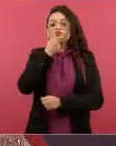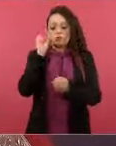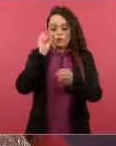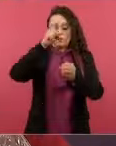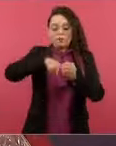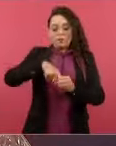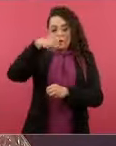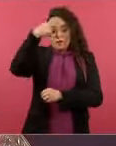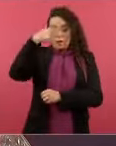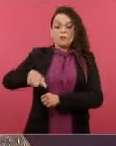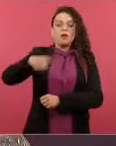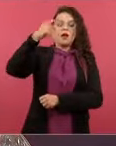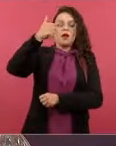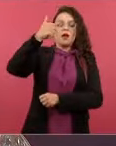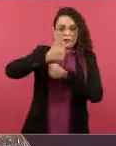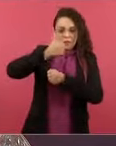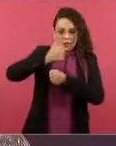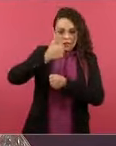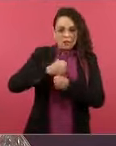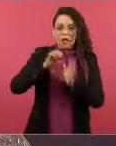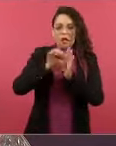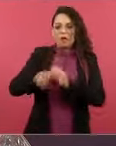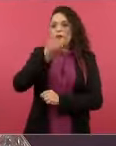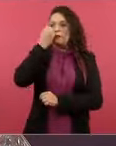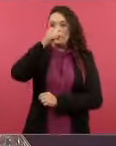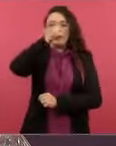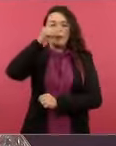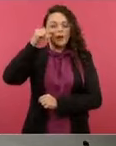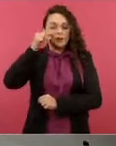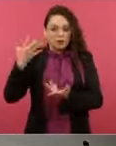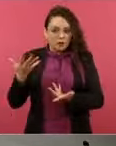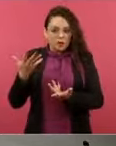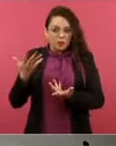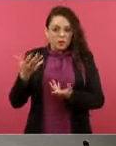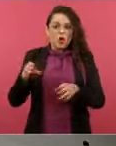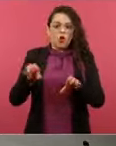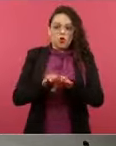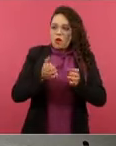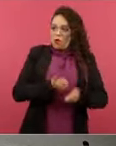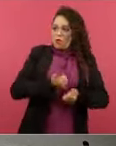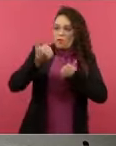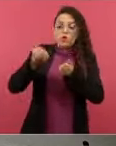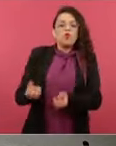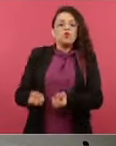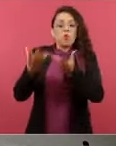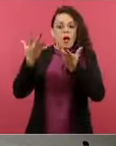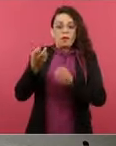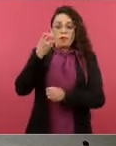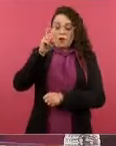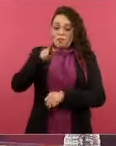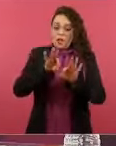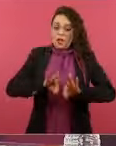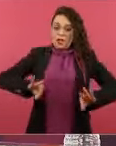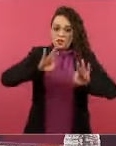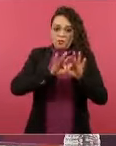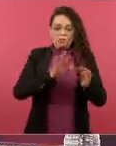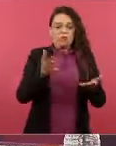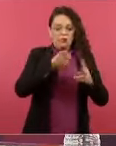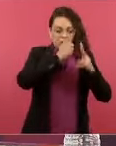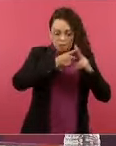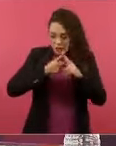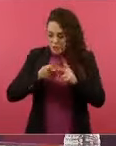escuela Benito Juárez, cómo le vamos a hacer, cuántos dejamos ahí. Tiene toda una logística muy importante, estamos